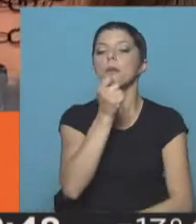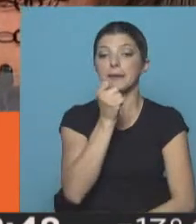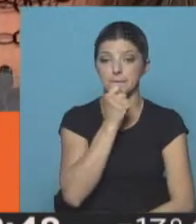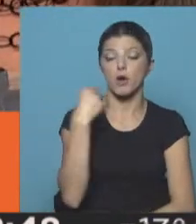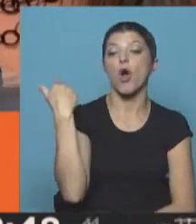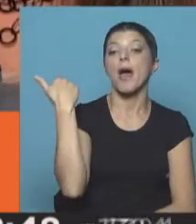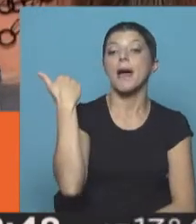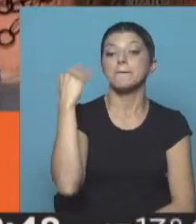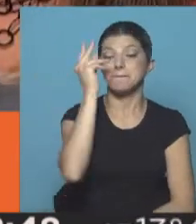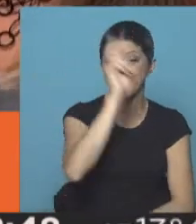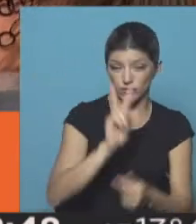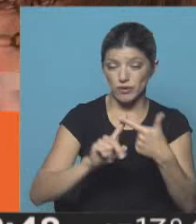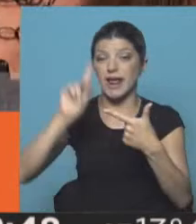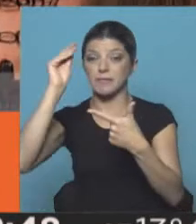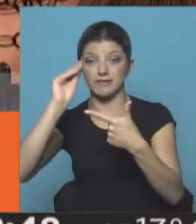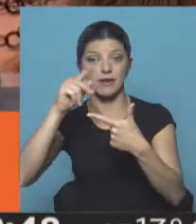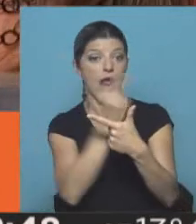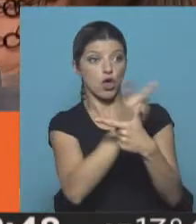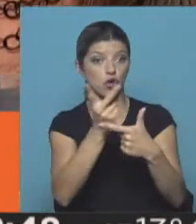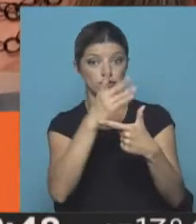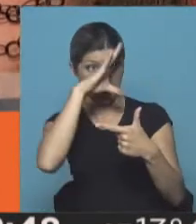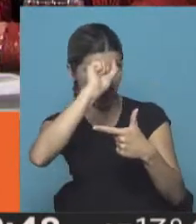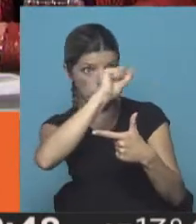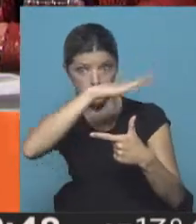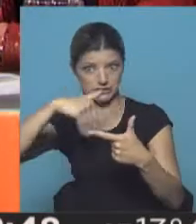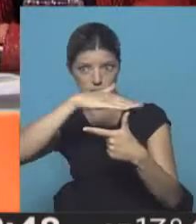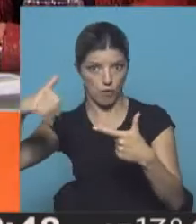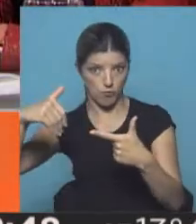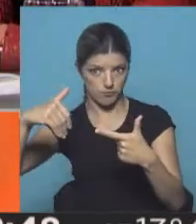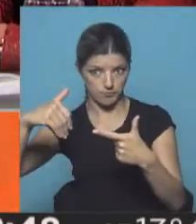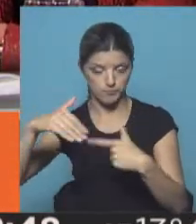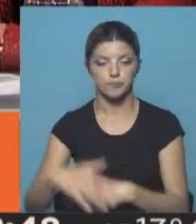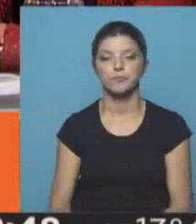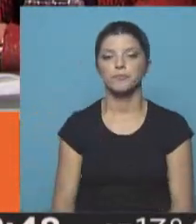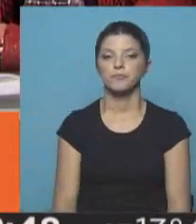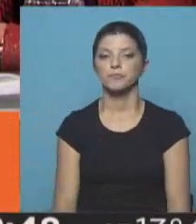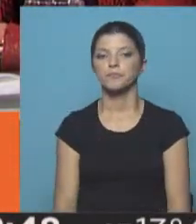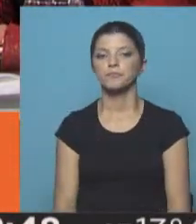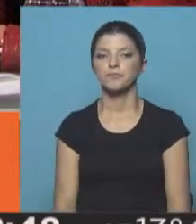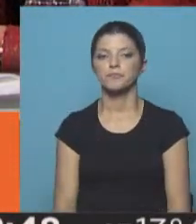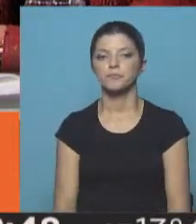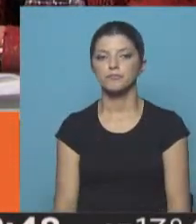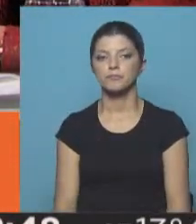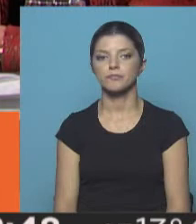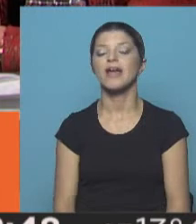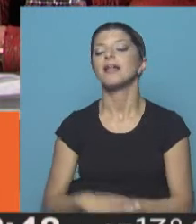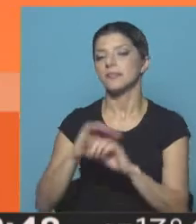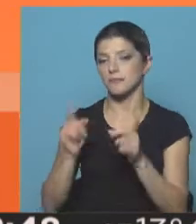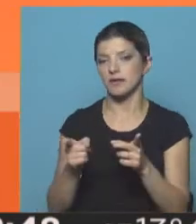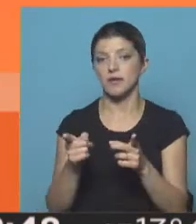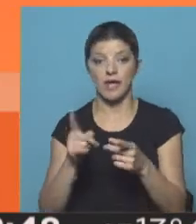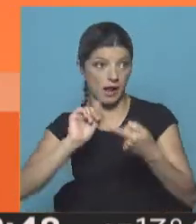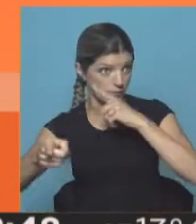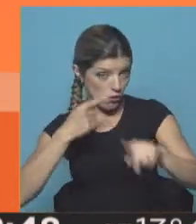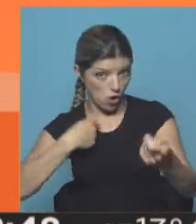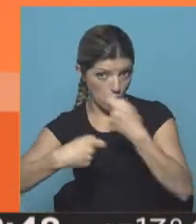han llamado a sus respectivos embajadores y, insisto, no hay embajadores actualmente. Al mismo tiempo, me parece, y Las siguiendo relaciones con lo... comerciales en